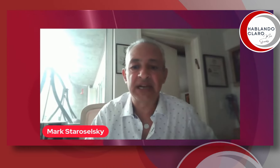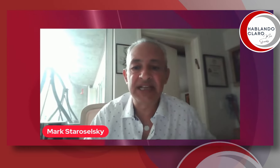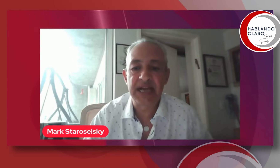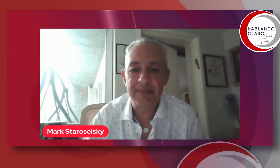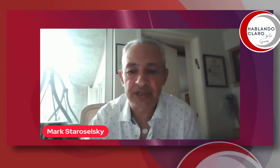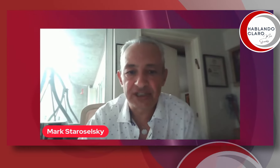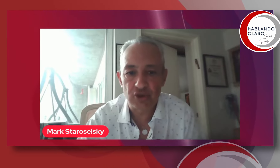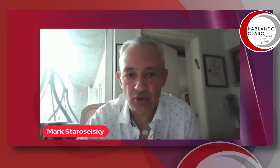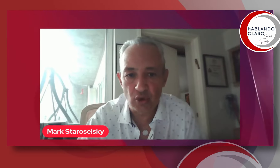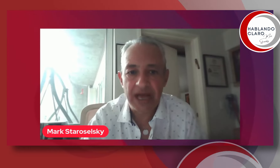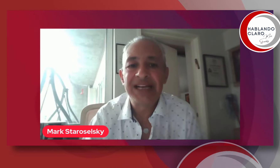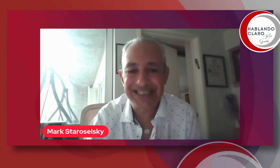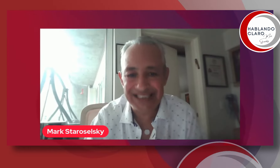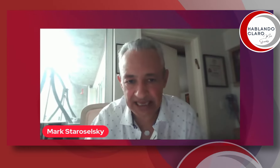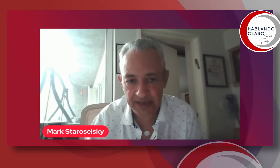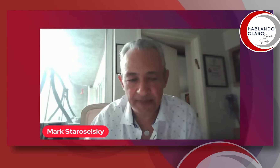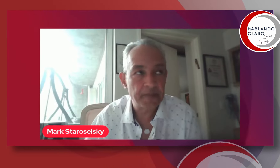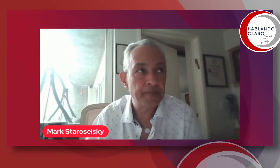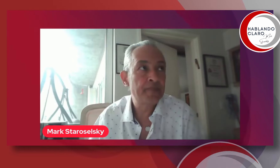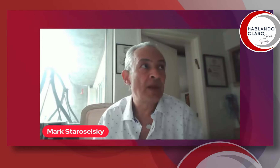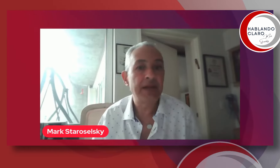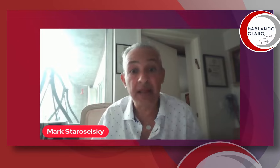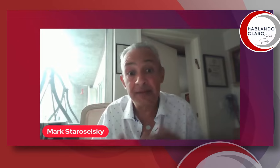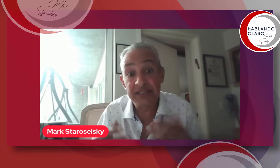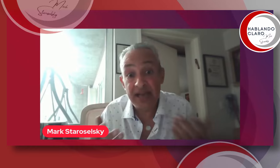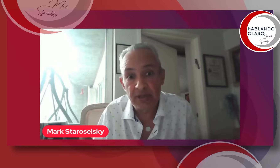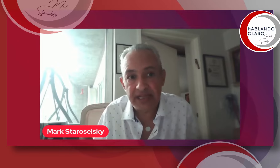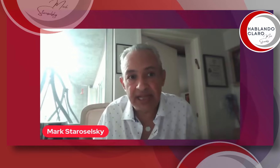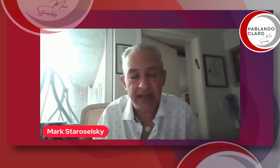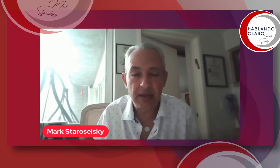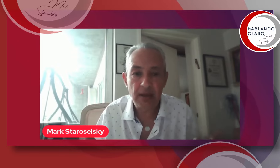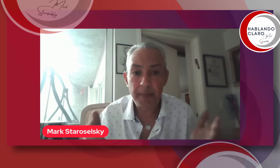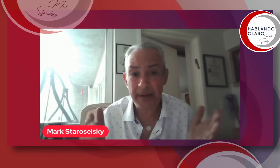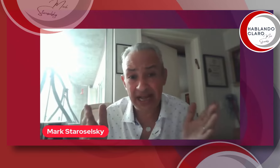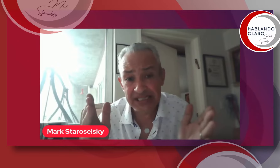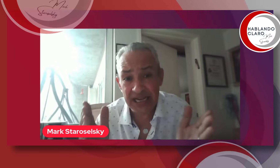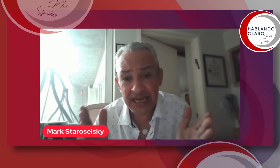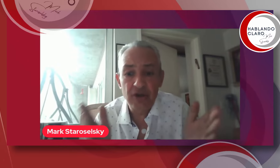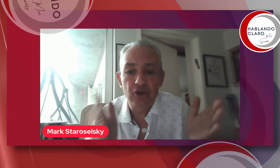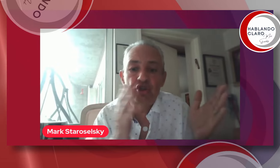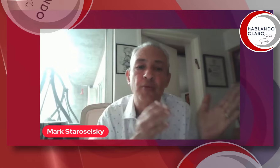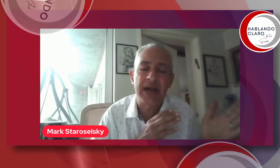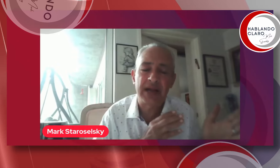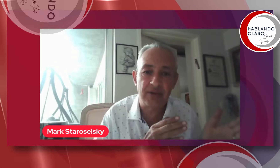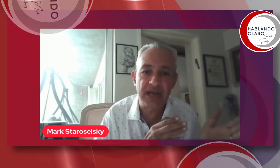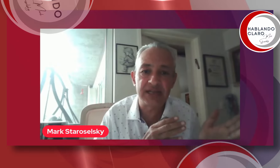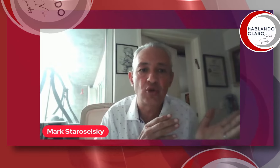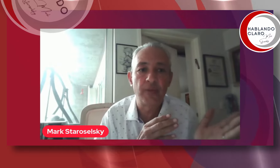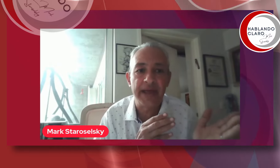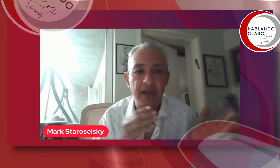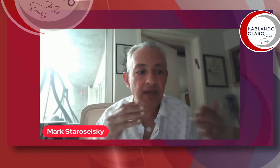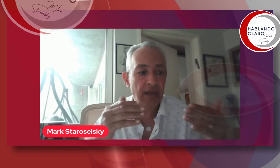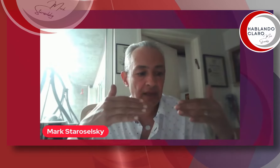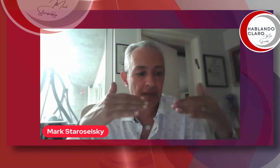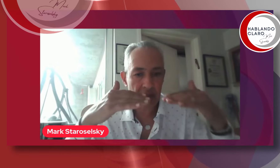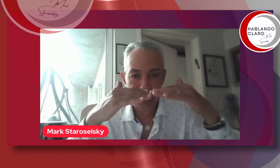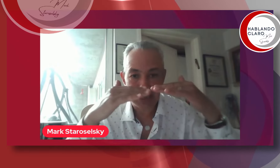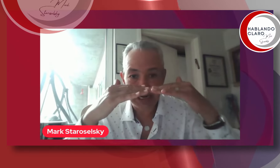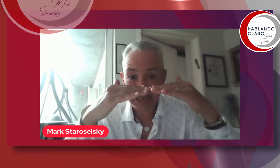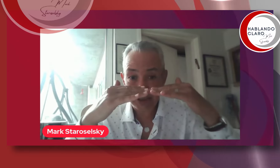todas maneras digamos que eso ayuda Sí nada más que hay un detalle para que el salario suba Claudia